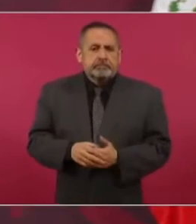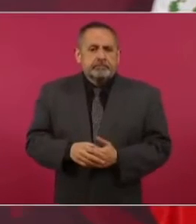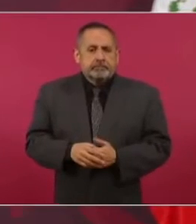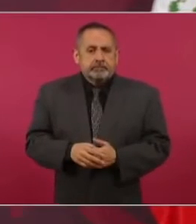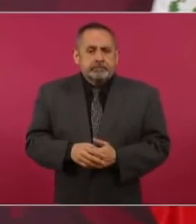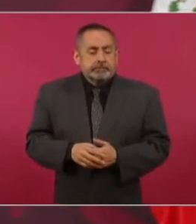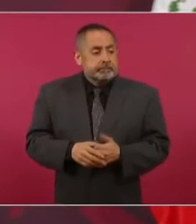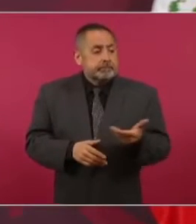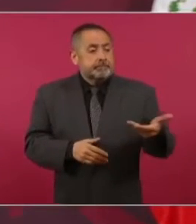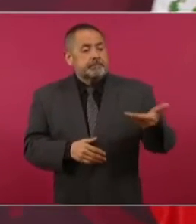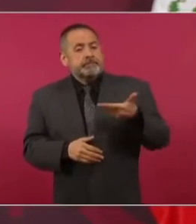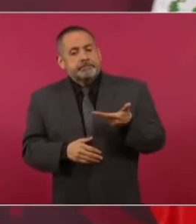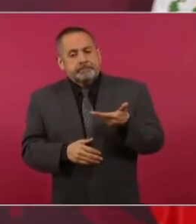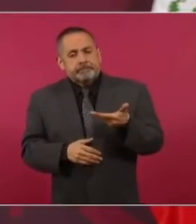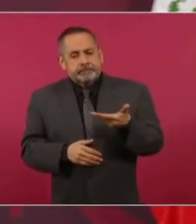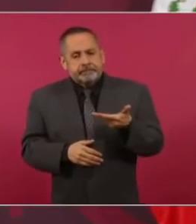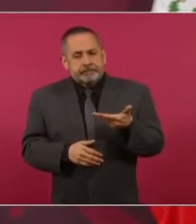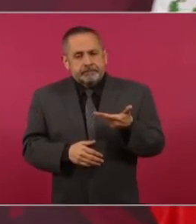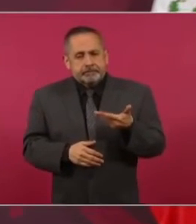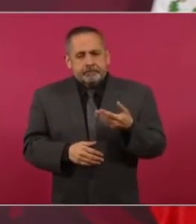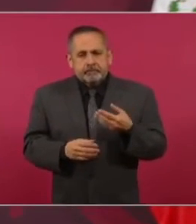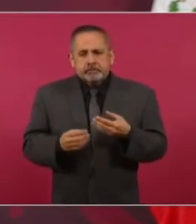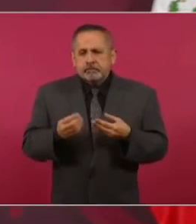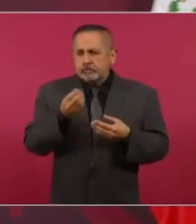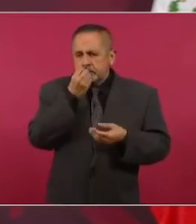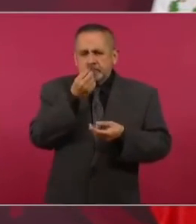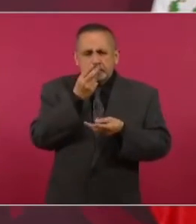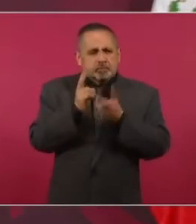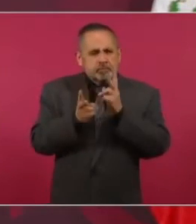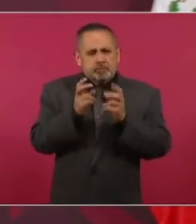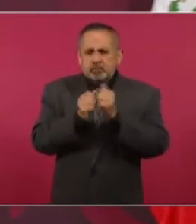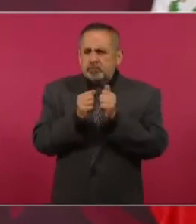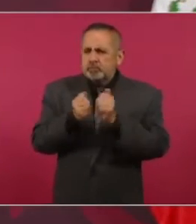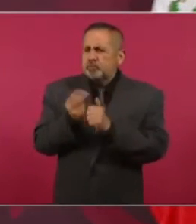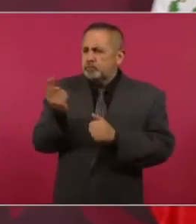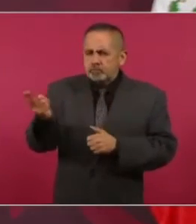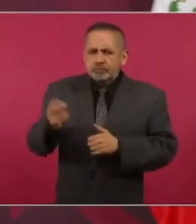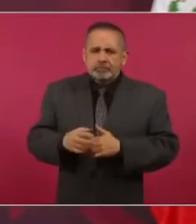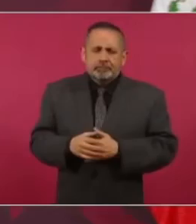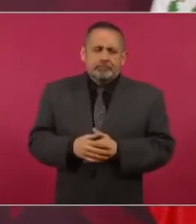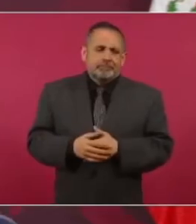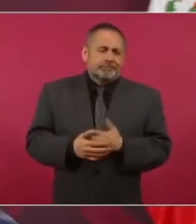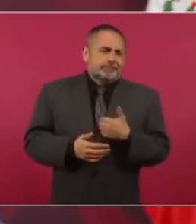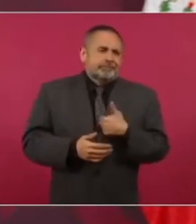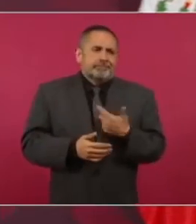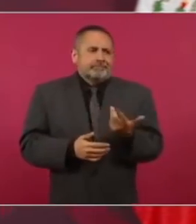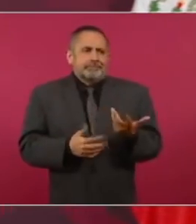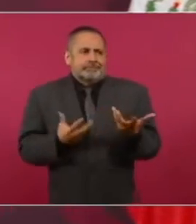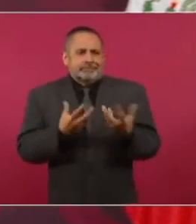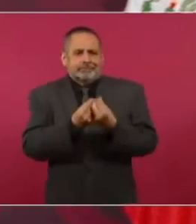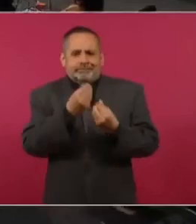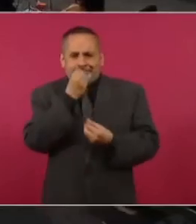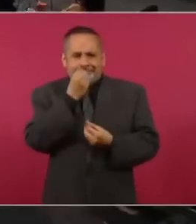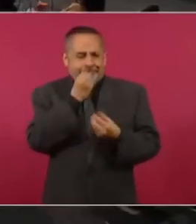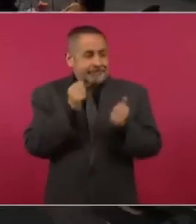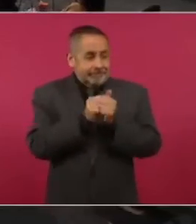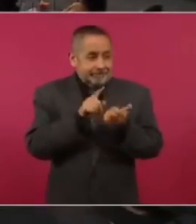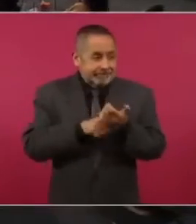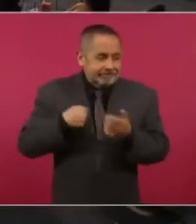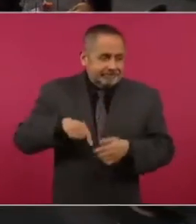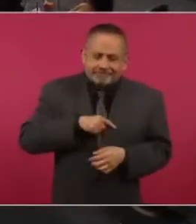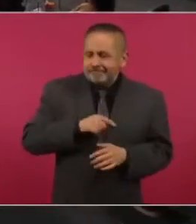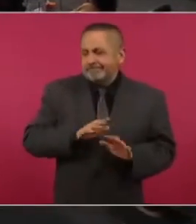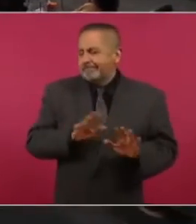pide es un desayuno con usted. Le digo, no, ¿cómo?